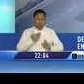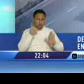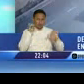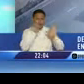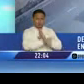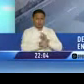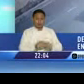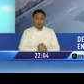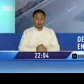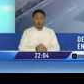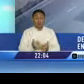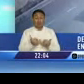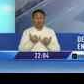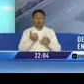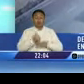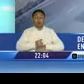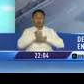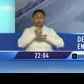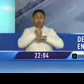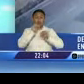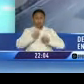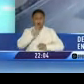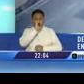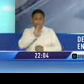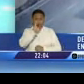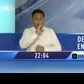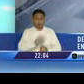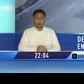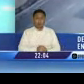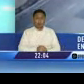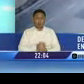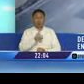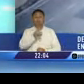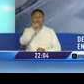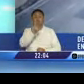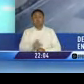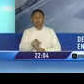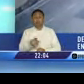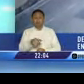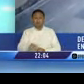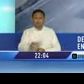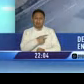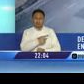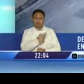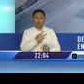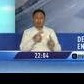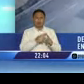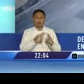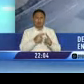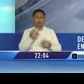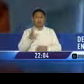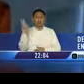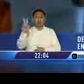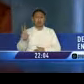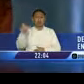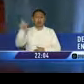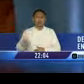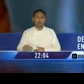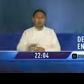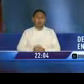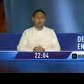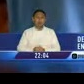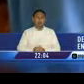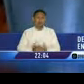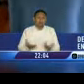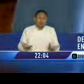y esperan que las autoridades den con los delincuentes. Uno de ellos, muy probablemente, también venezolano, explica. No es vida